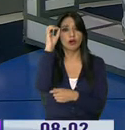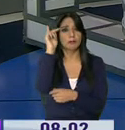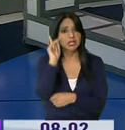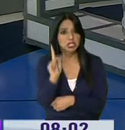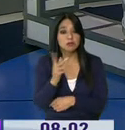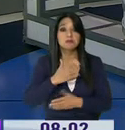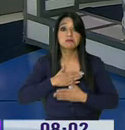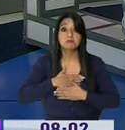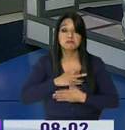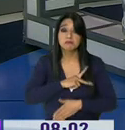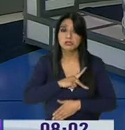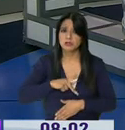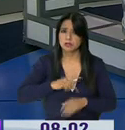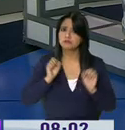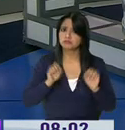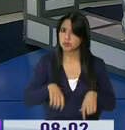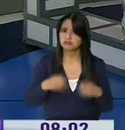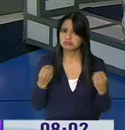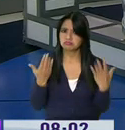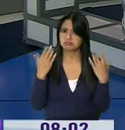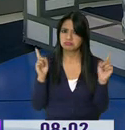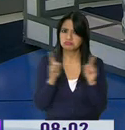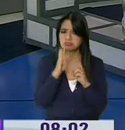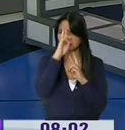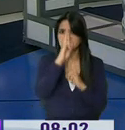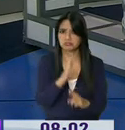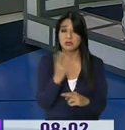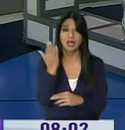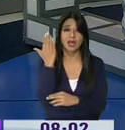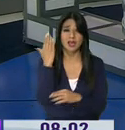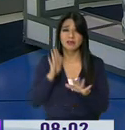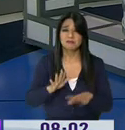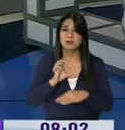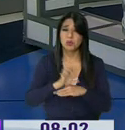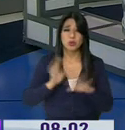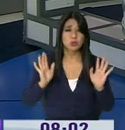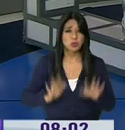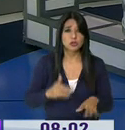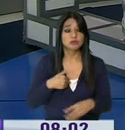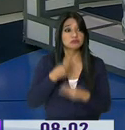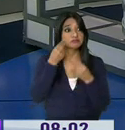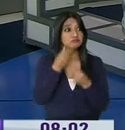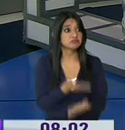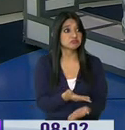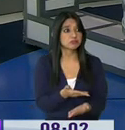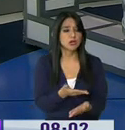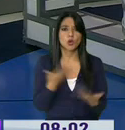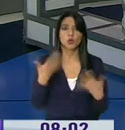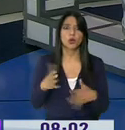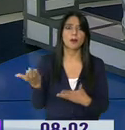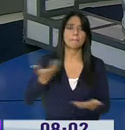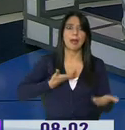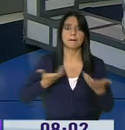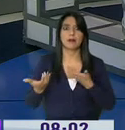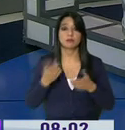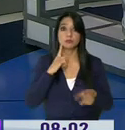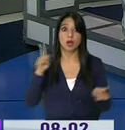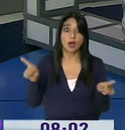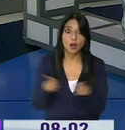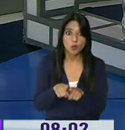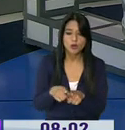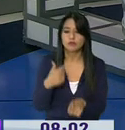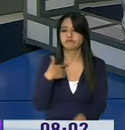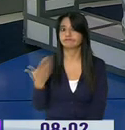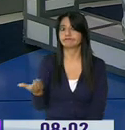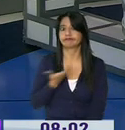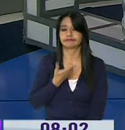eso no hay que olvidarse, ¿eh? O sea, pasamos unas épocas en este país en el cual uno decía algo que, y si no estabas de acuerdo te caen a palos.